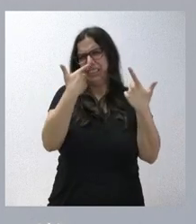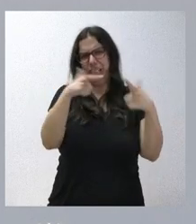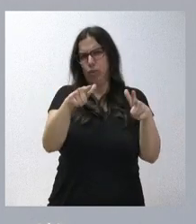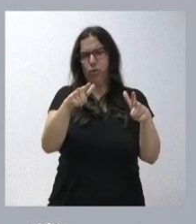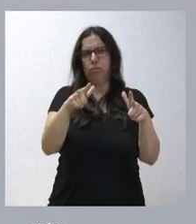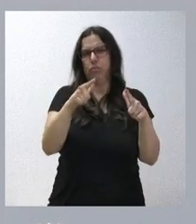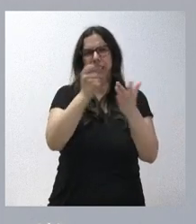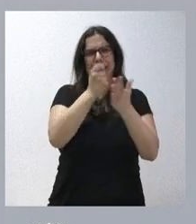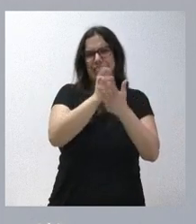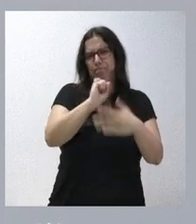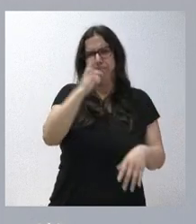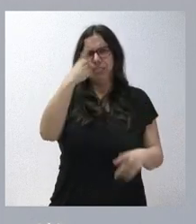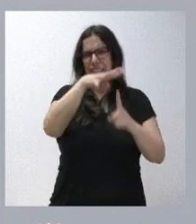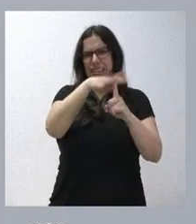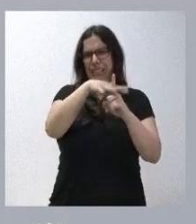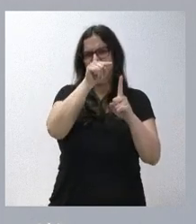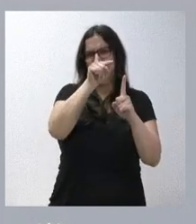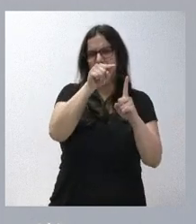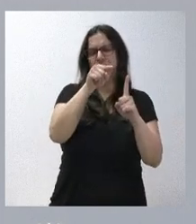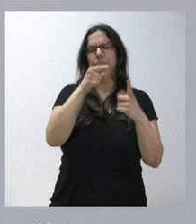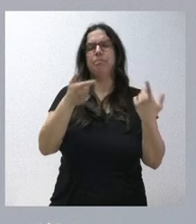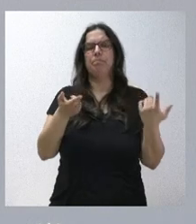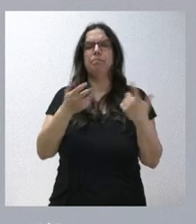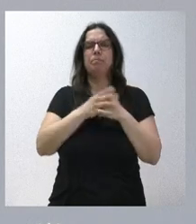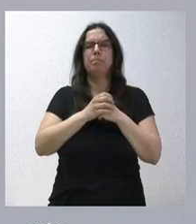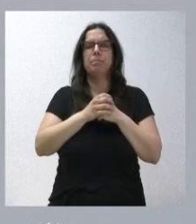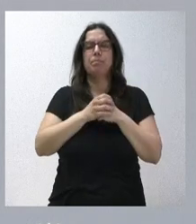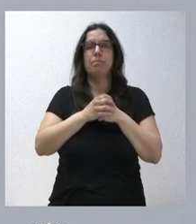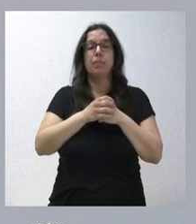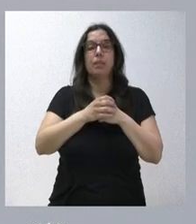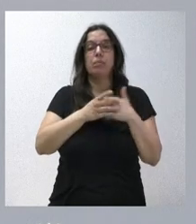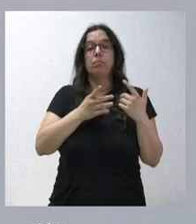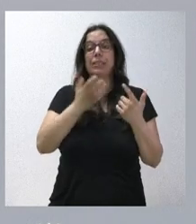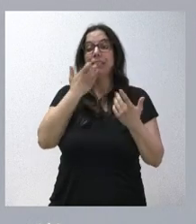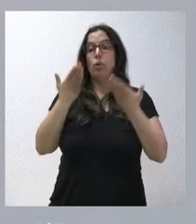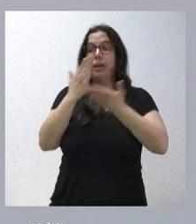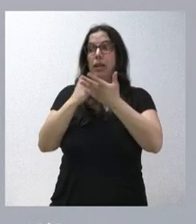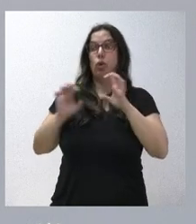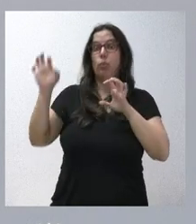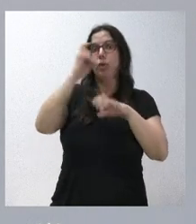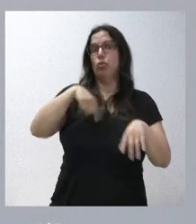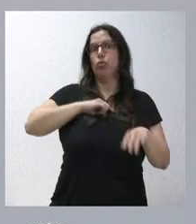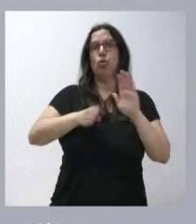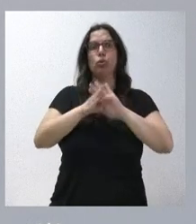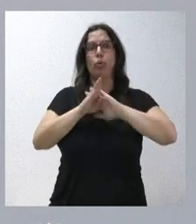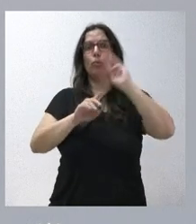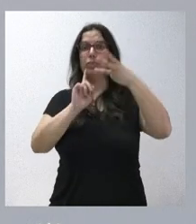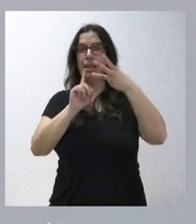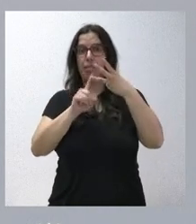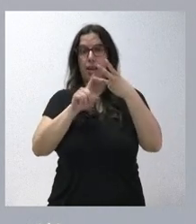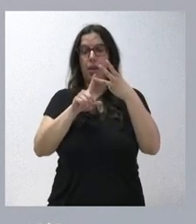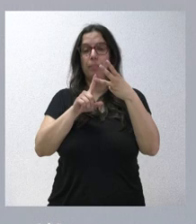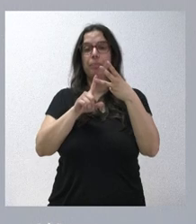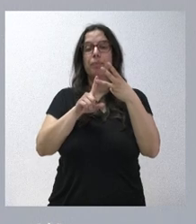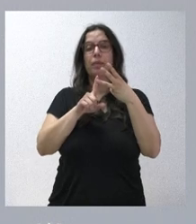actividad que genera este tipo de tareas nos mantenemos como comunidad Autónoma hoy en día en la tercera posición entre las comunidades